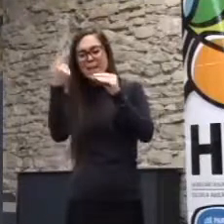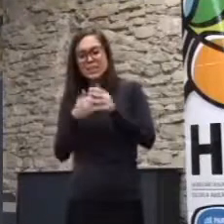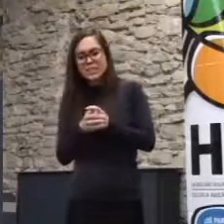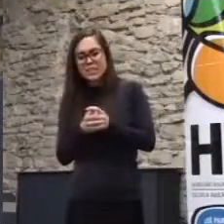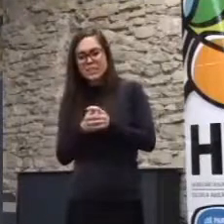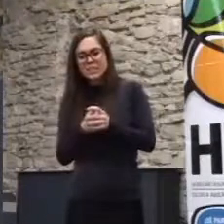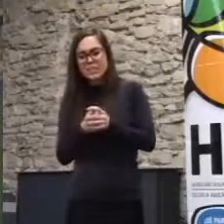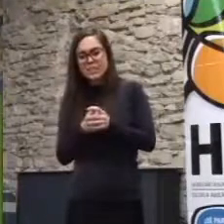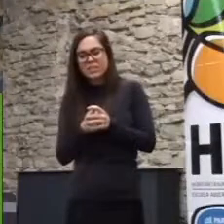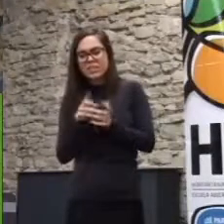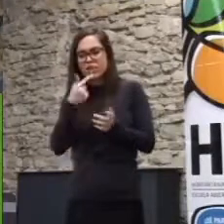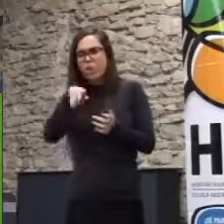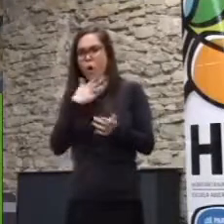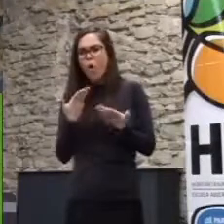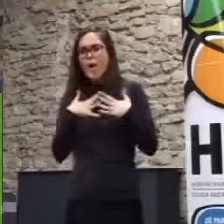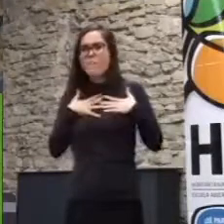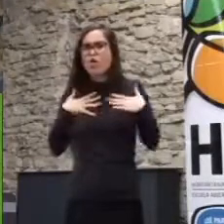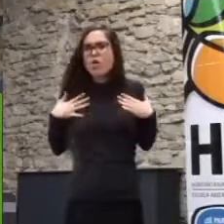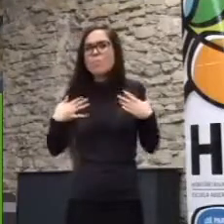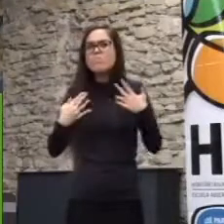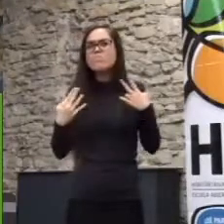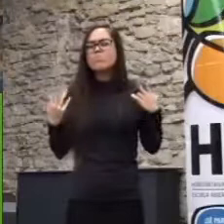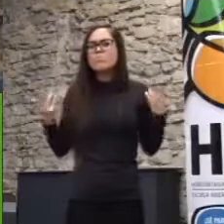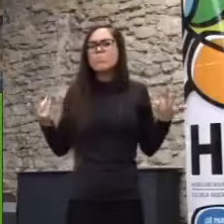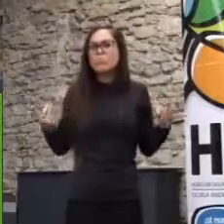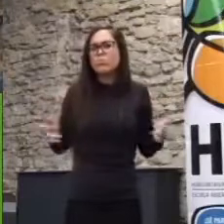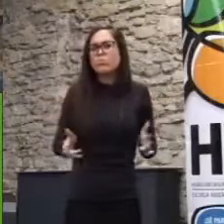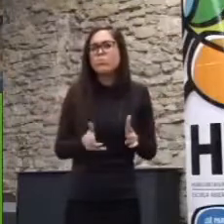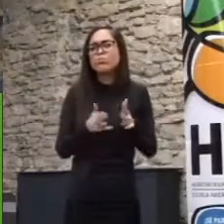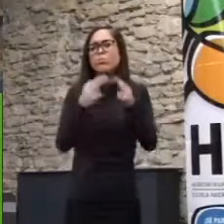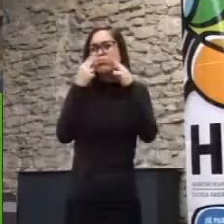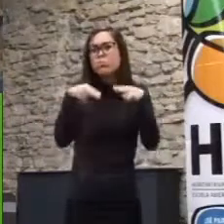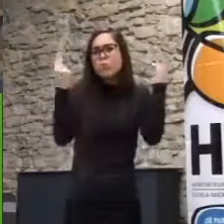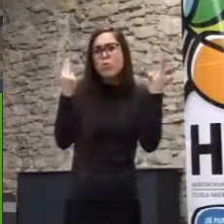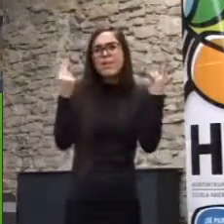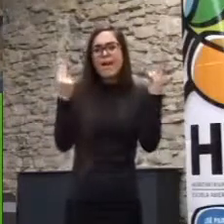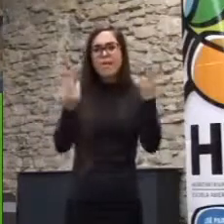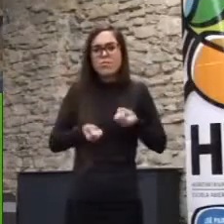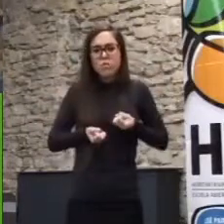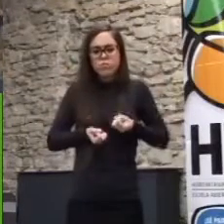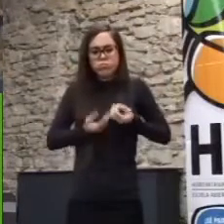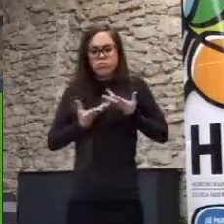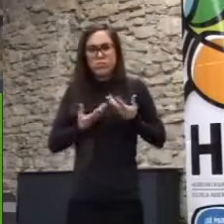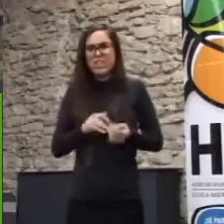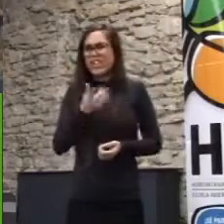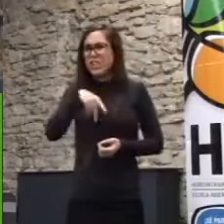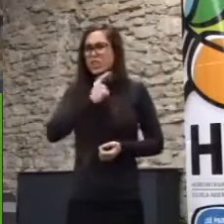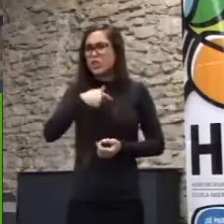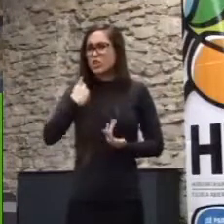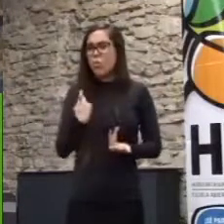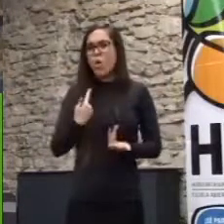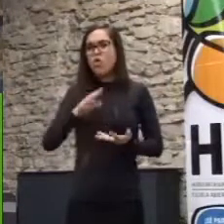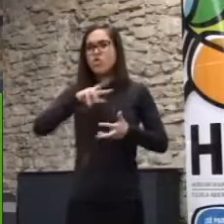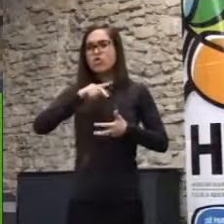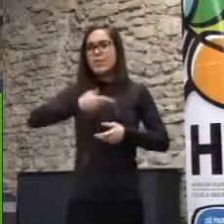en construir una emoción pública, ¿no? Que en lugar de contar lo que importa, estamos contando lo que impacta,